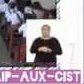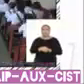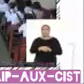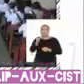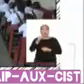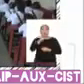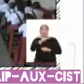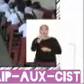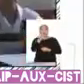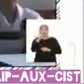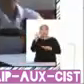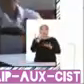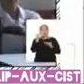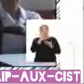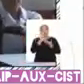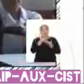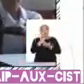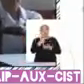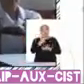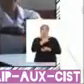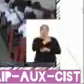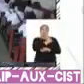¿Alguno de ustedes va a estudiar educación superior?